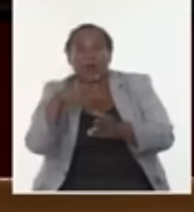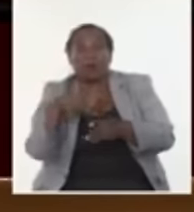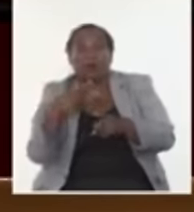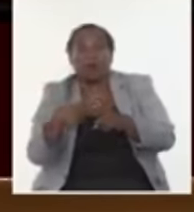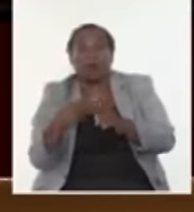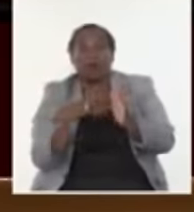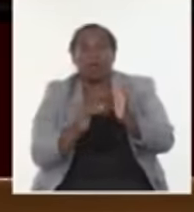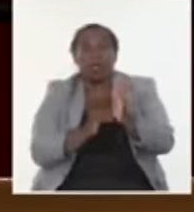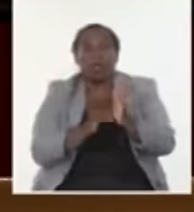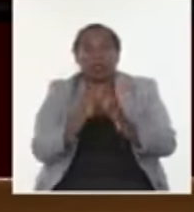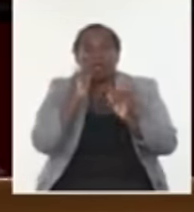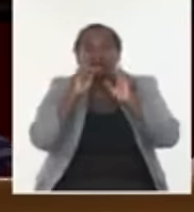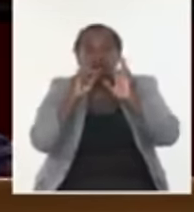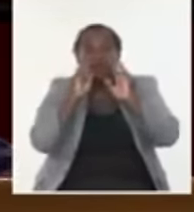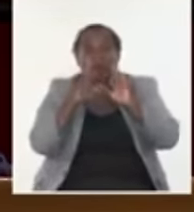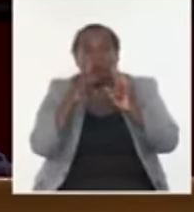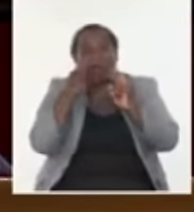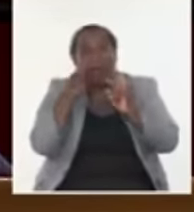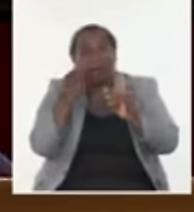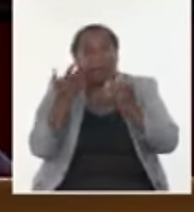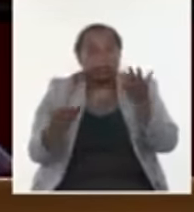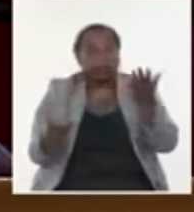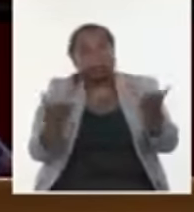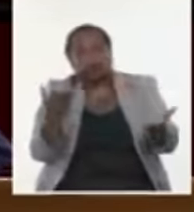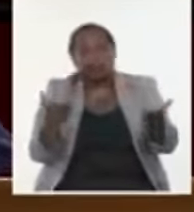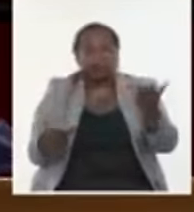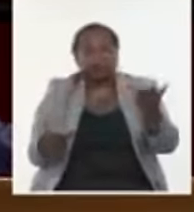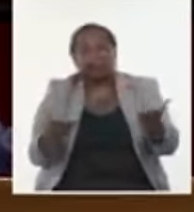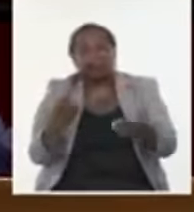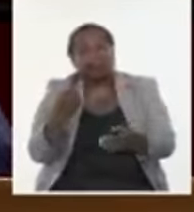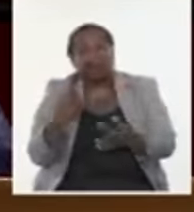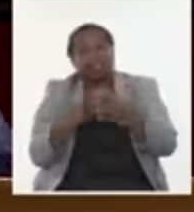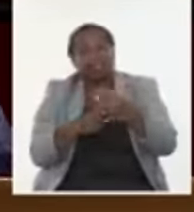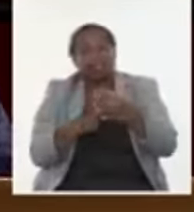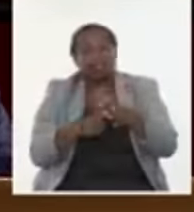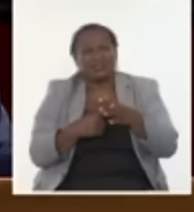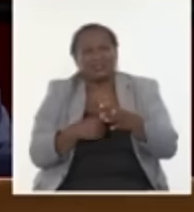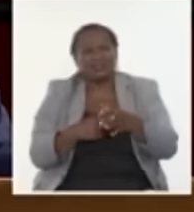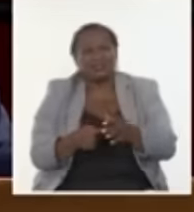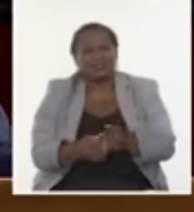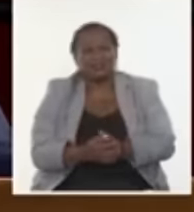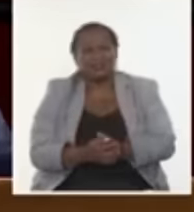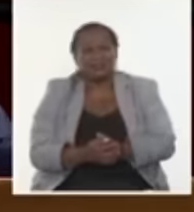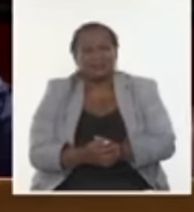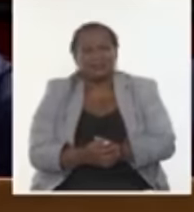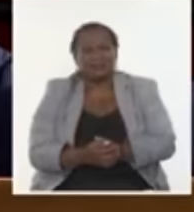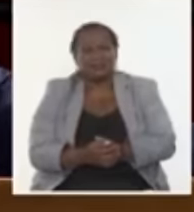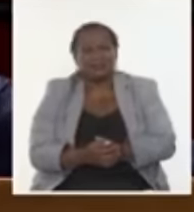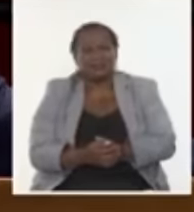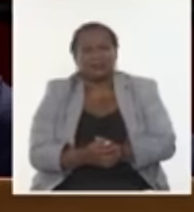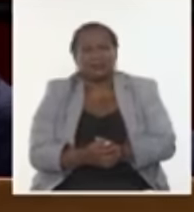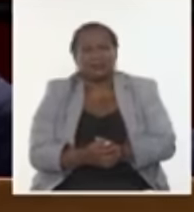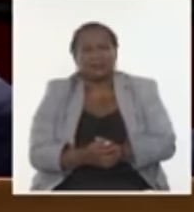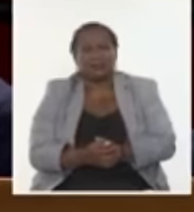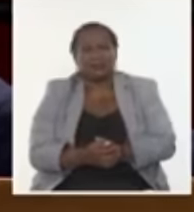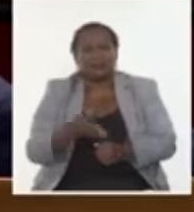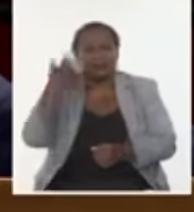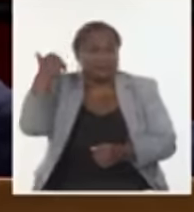promedio. Entonces, vamos a ver cuáles son las cosas que nos faltan por resolver ahí. Claro, antes